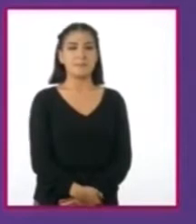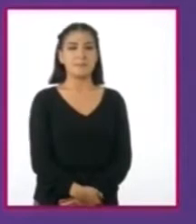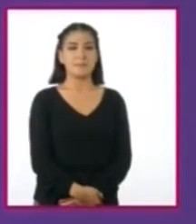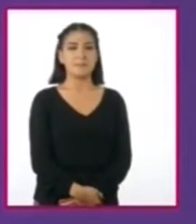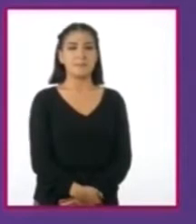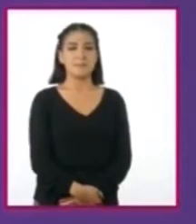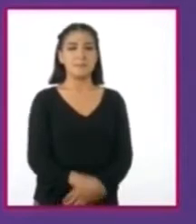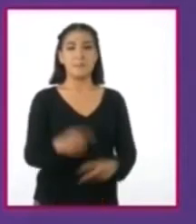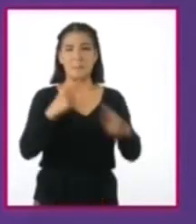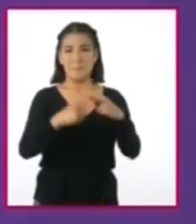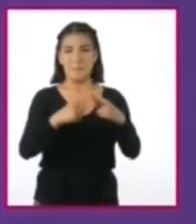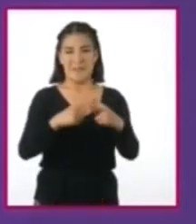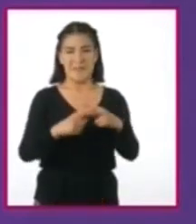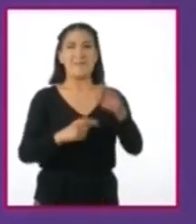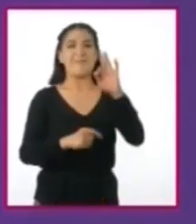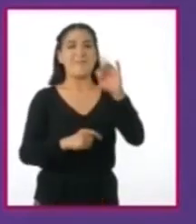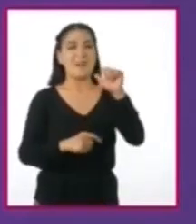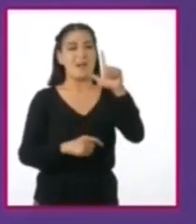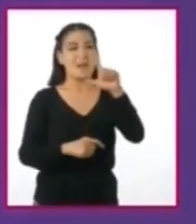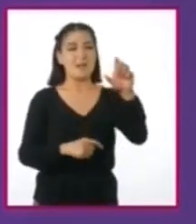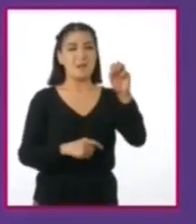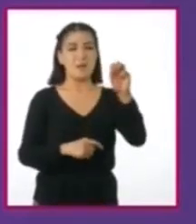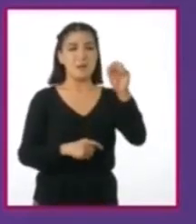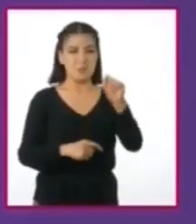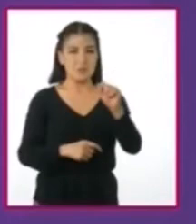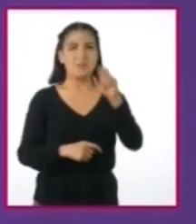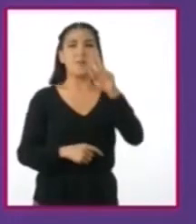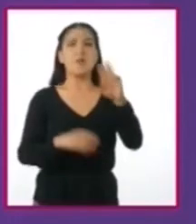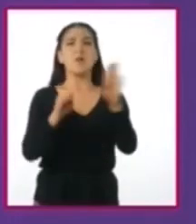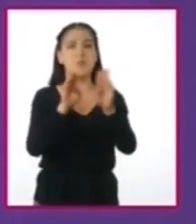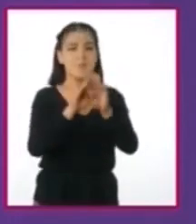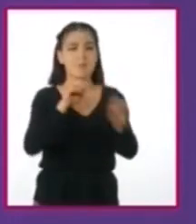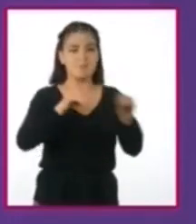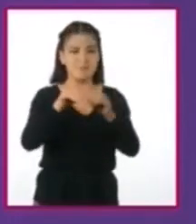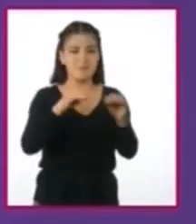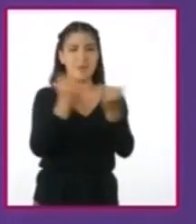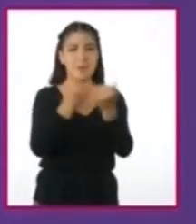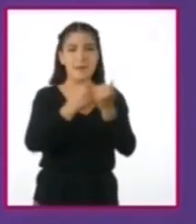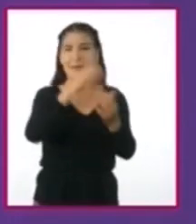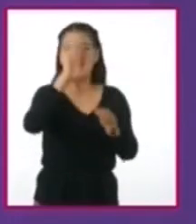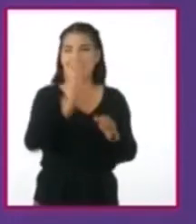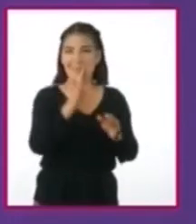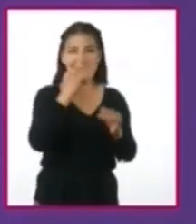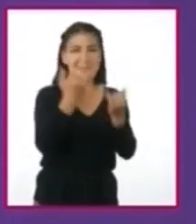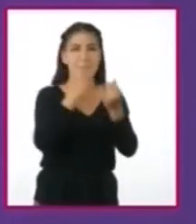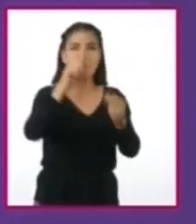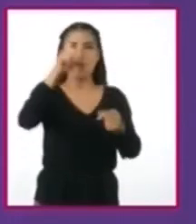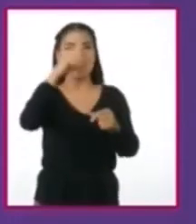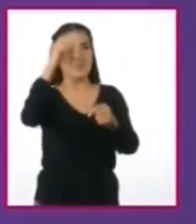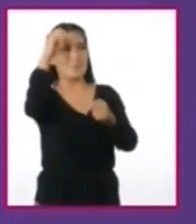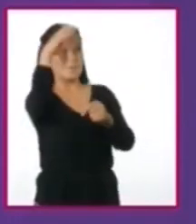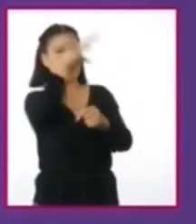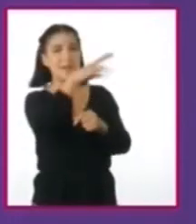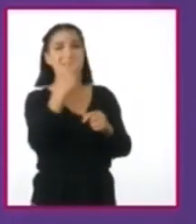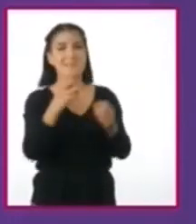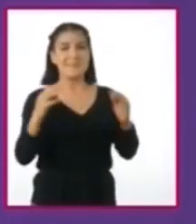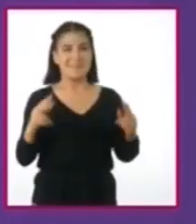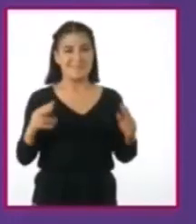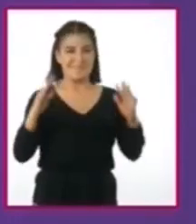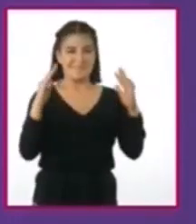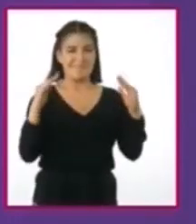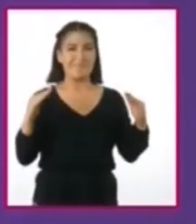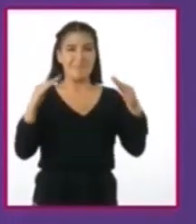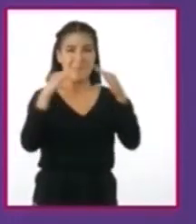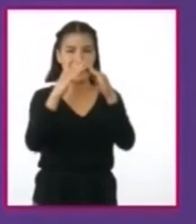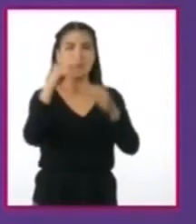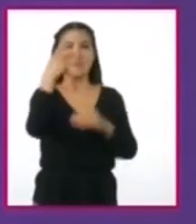El matemático Falos usó este método para determinar la altura aproximadamente de la pirámide de Keops, que fue